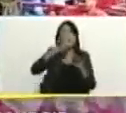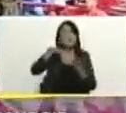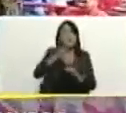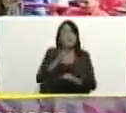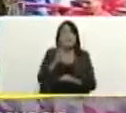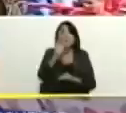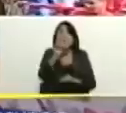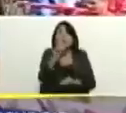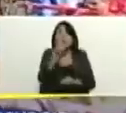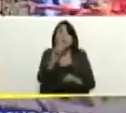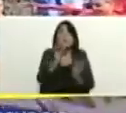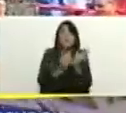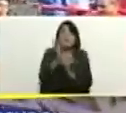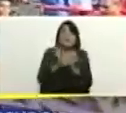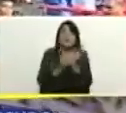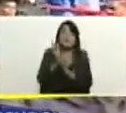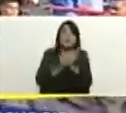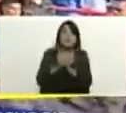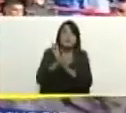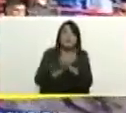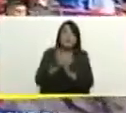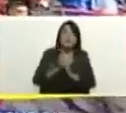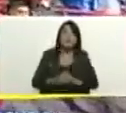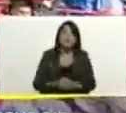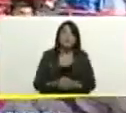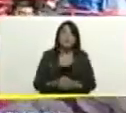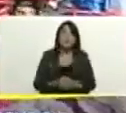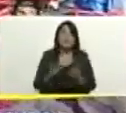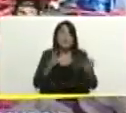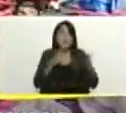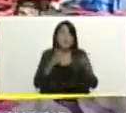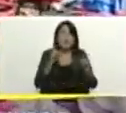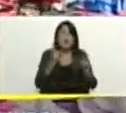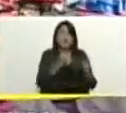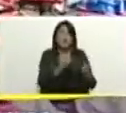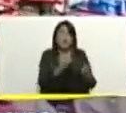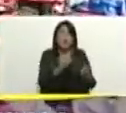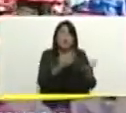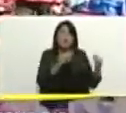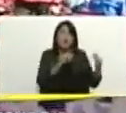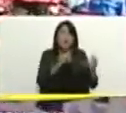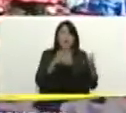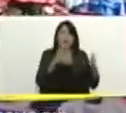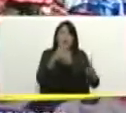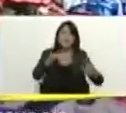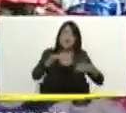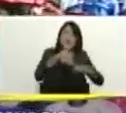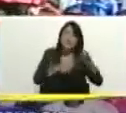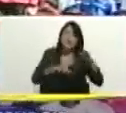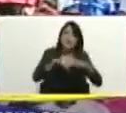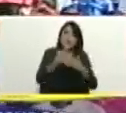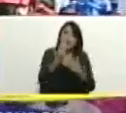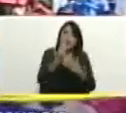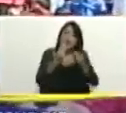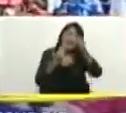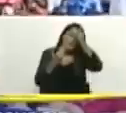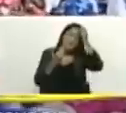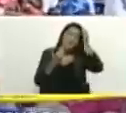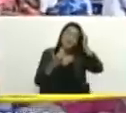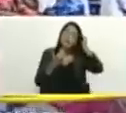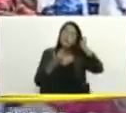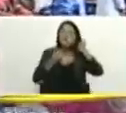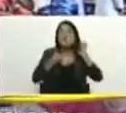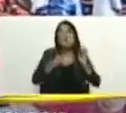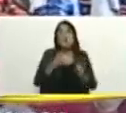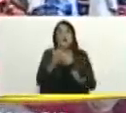abril. Hablamos nosotros como a las 4 de la mañana, 4 y media. Y a las 5 y media le dije al hermano presidente,